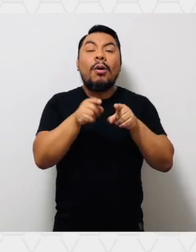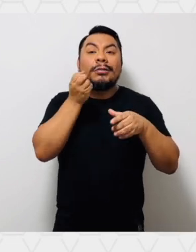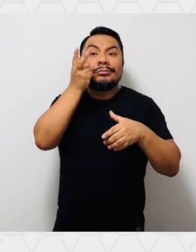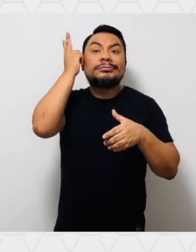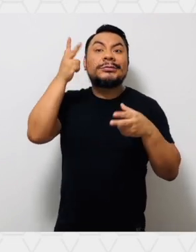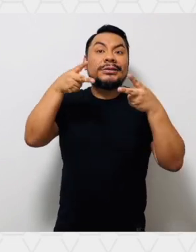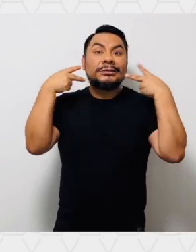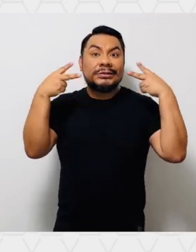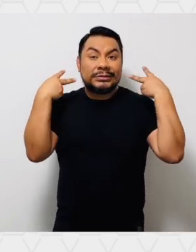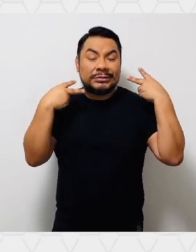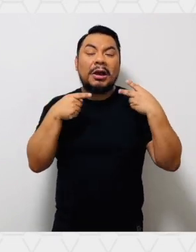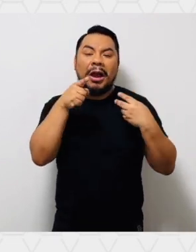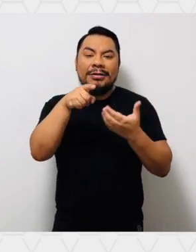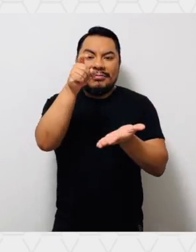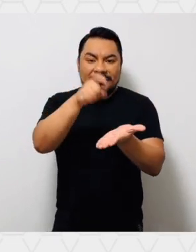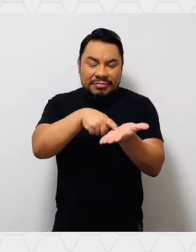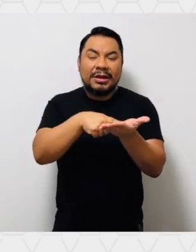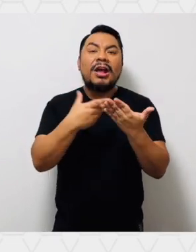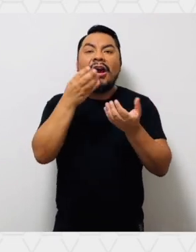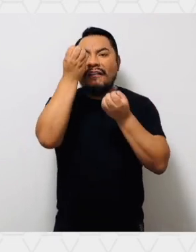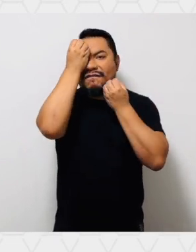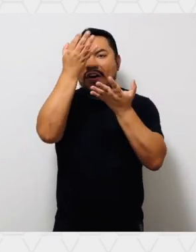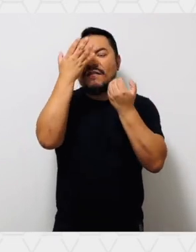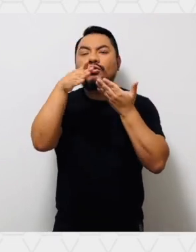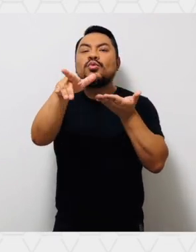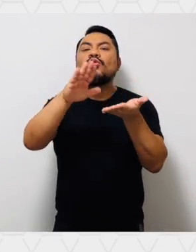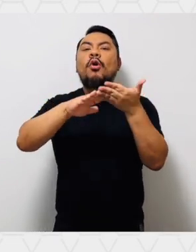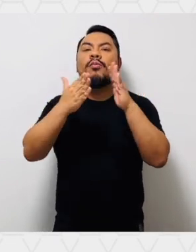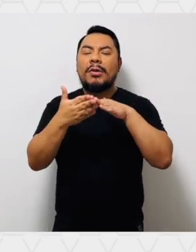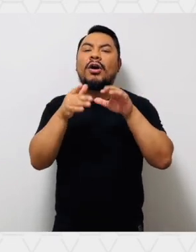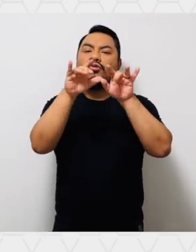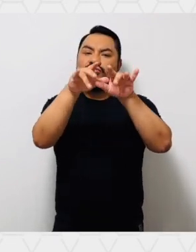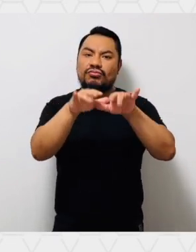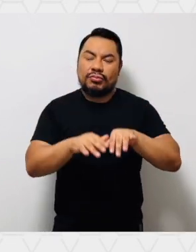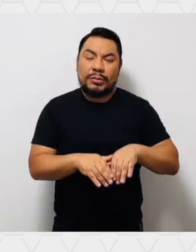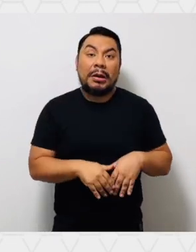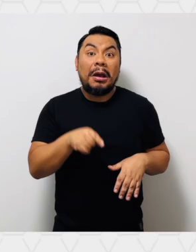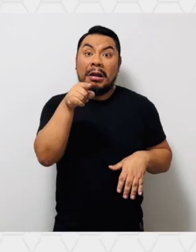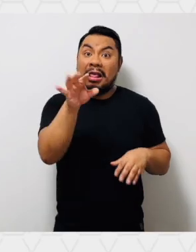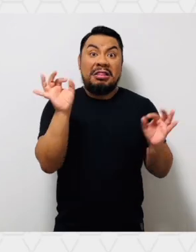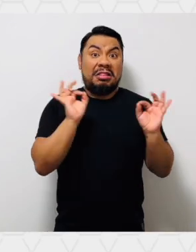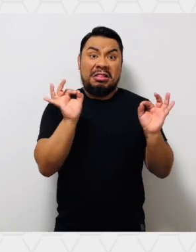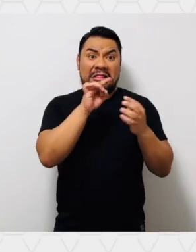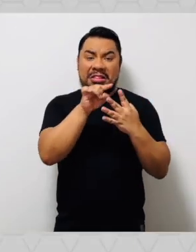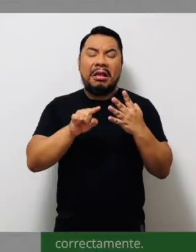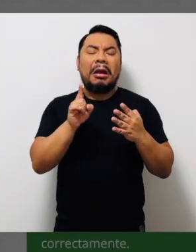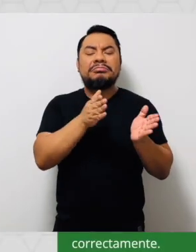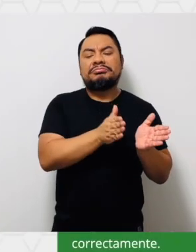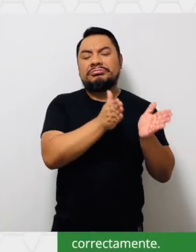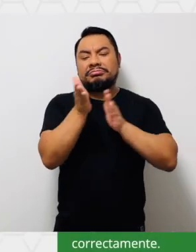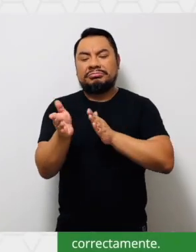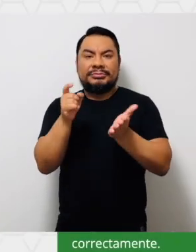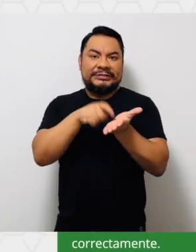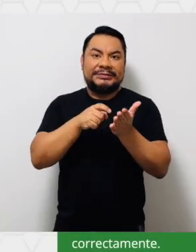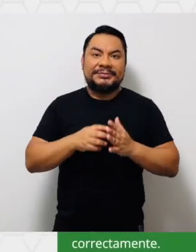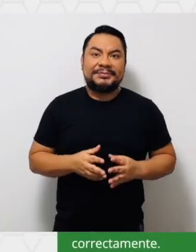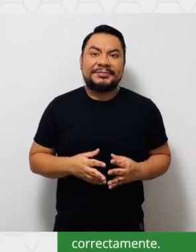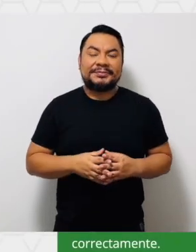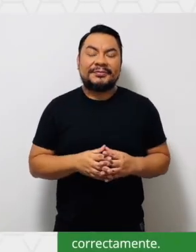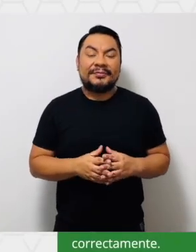comunidad nativa amazónica, selecciónala y registra la información de tu comunidad. Si no es tu caso, dale clic a